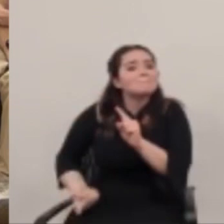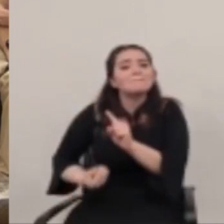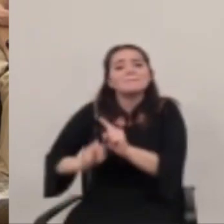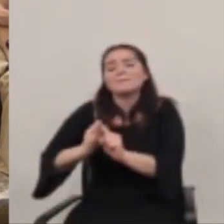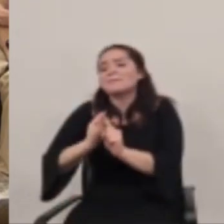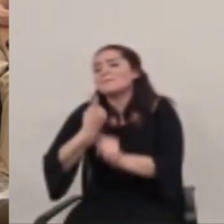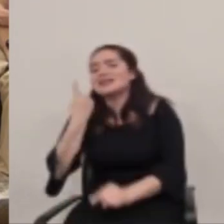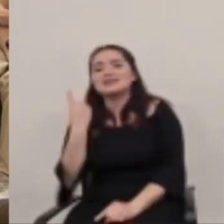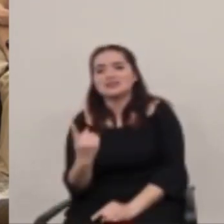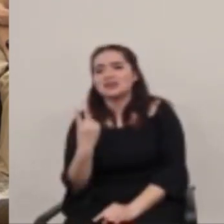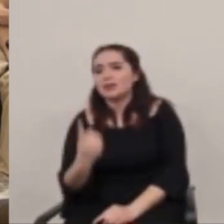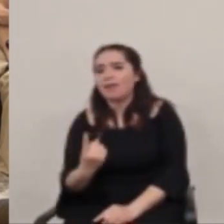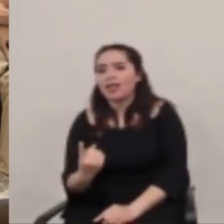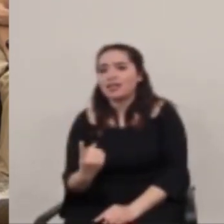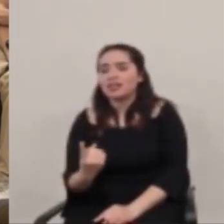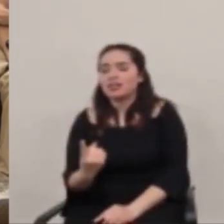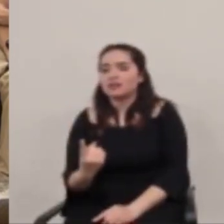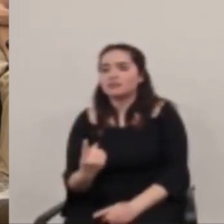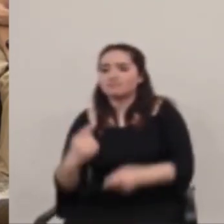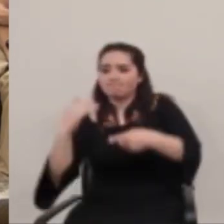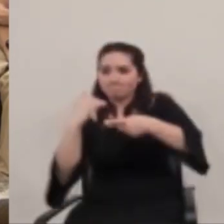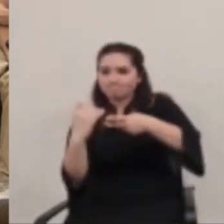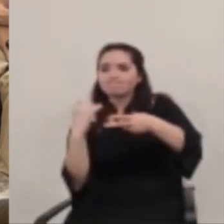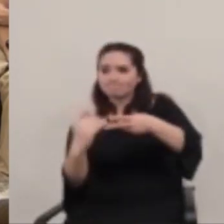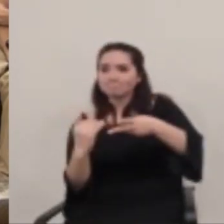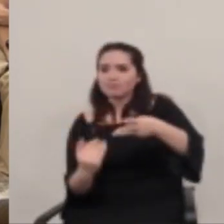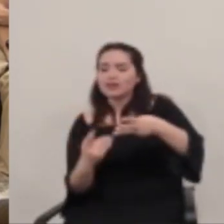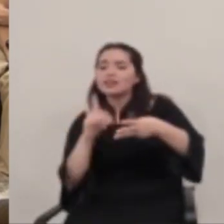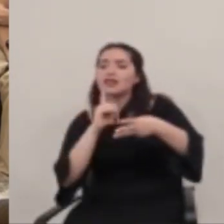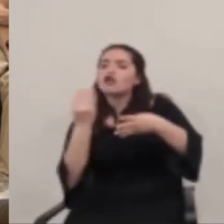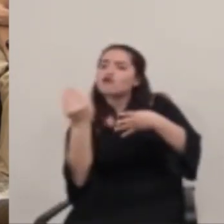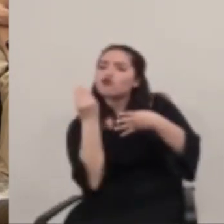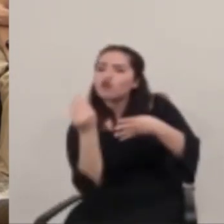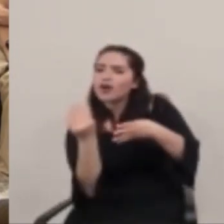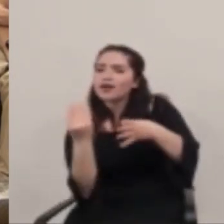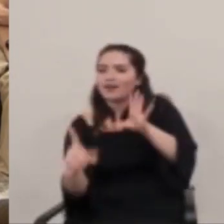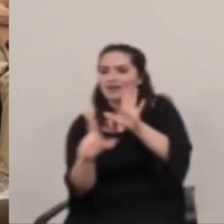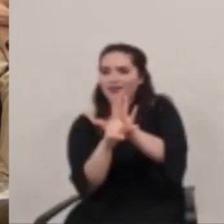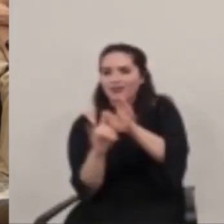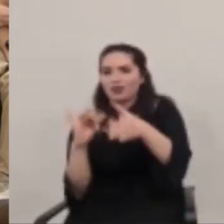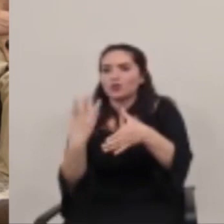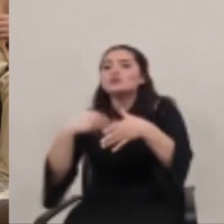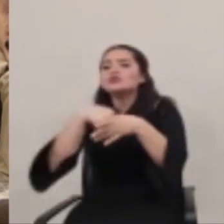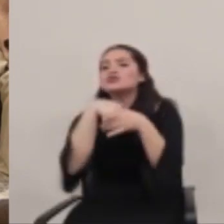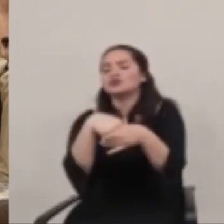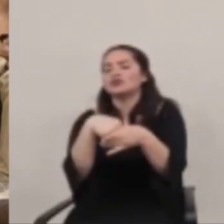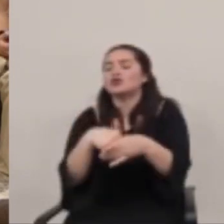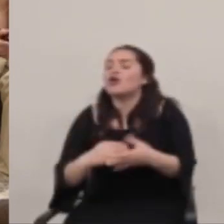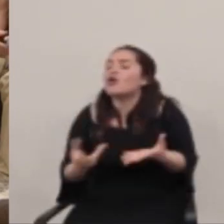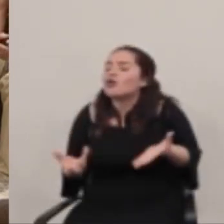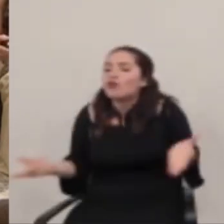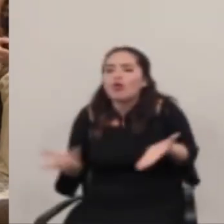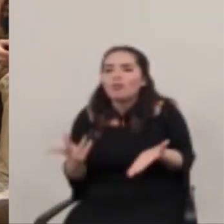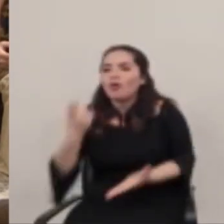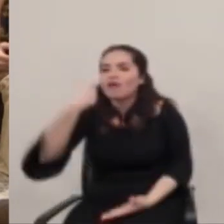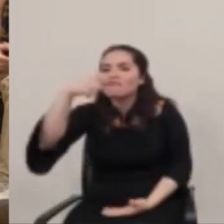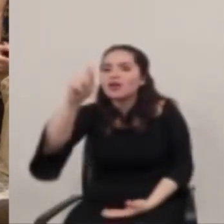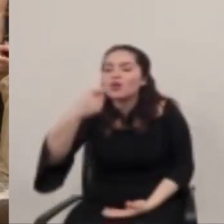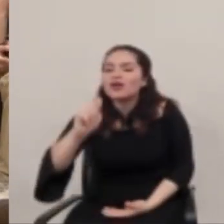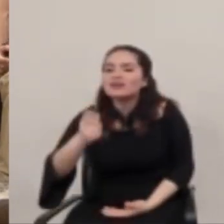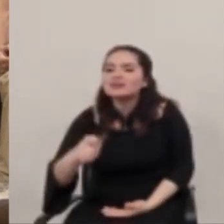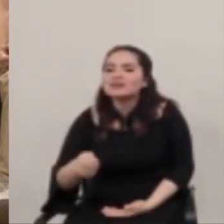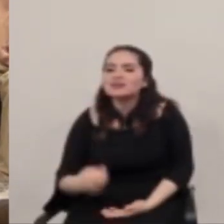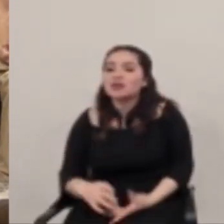propiedades que debiera tener una buena política de inclusión, y cómo debiera evaluarse además, cómo, en